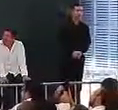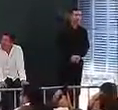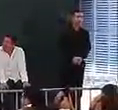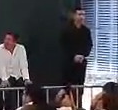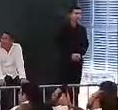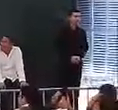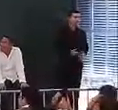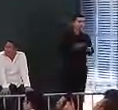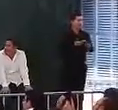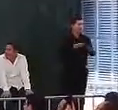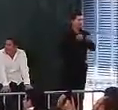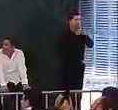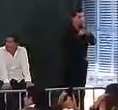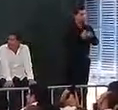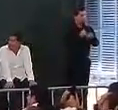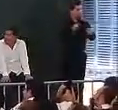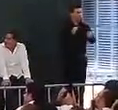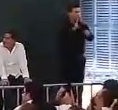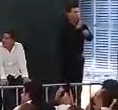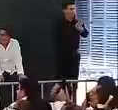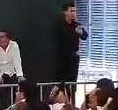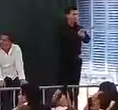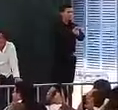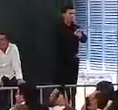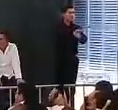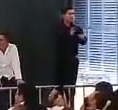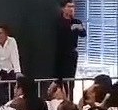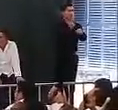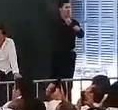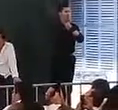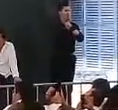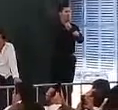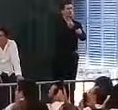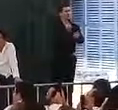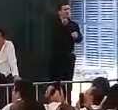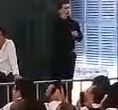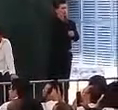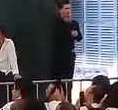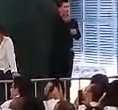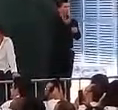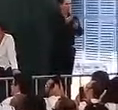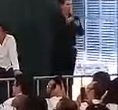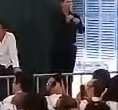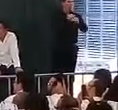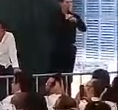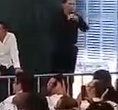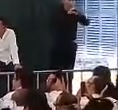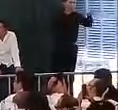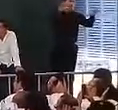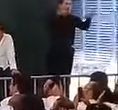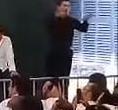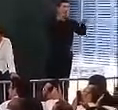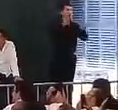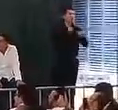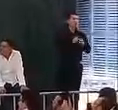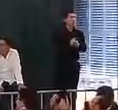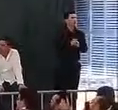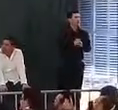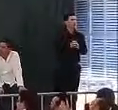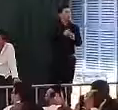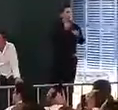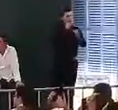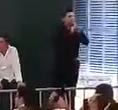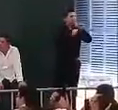Estamos en Bochín porque venimos a informarles de cómo